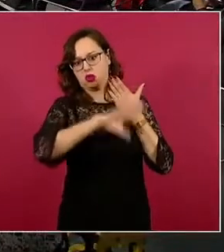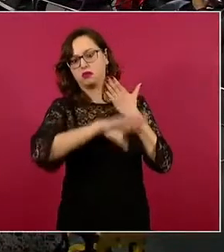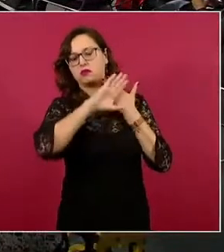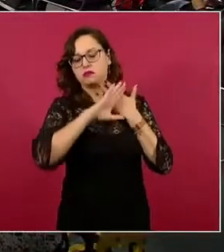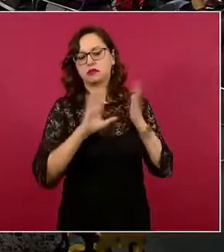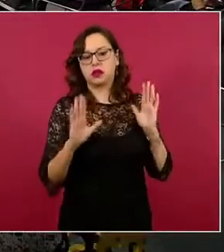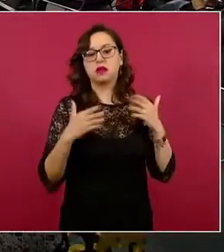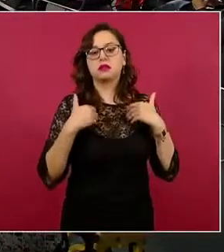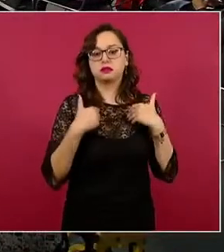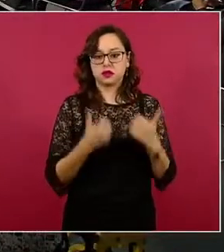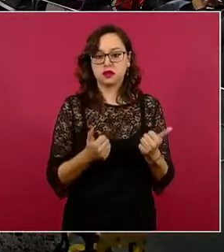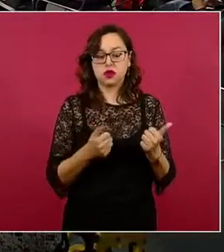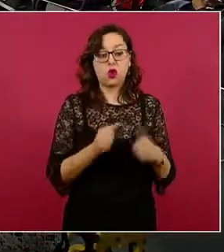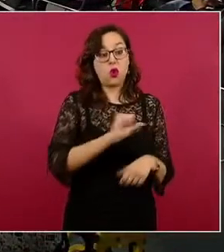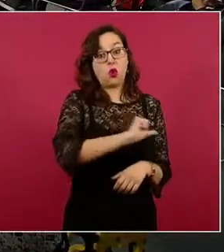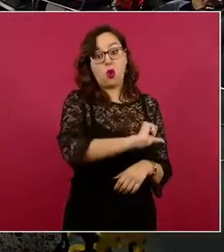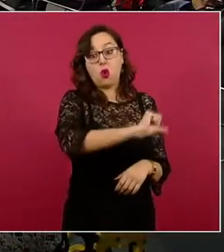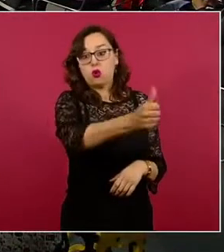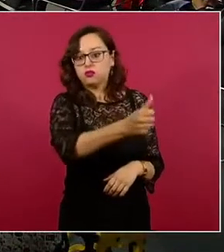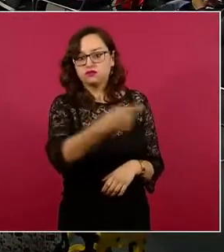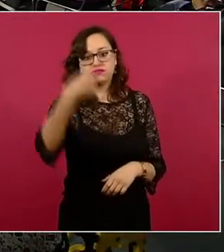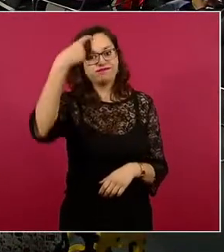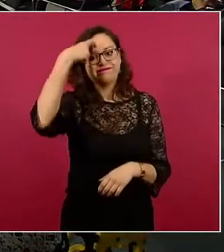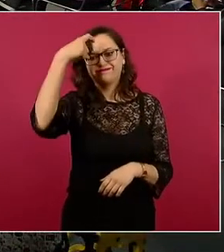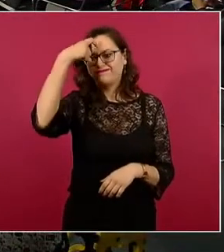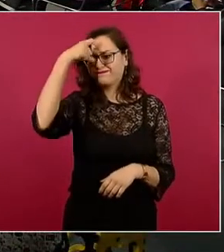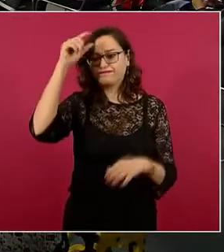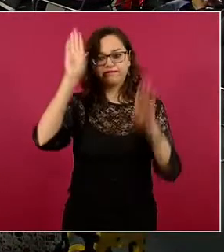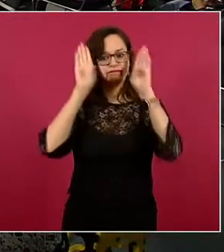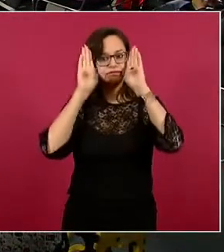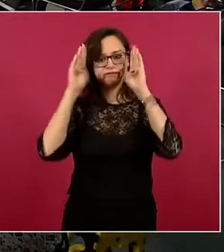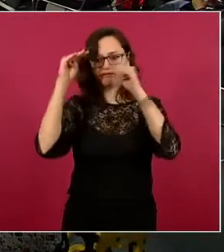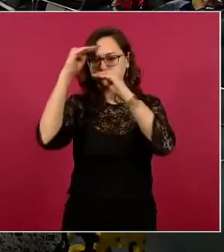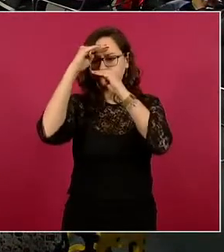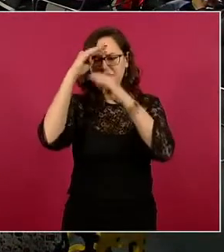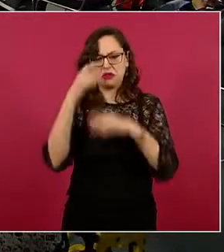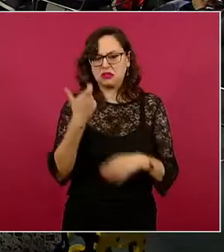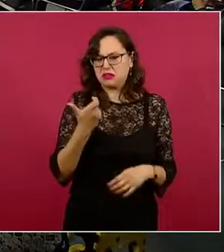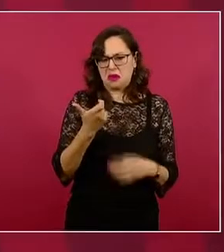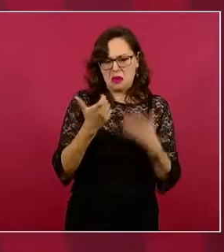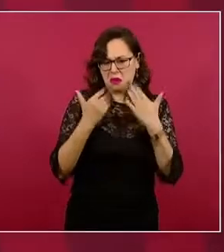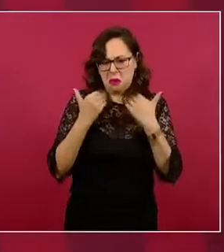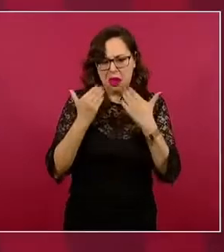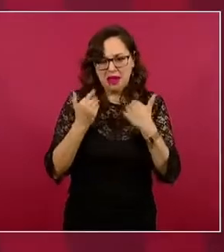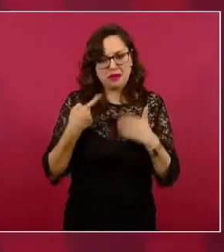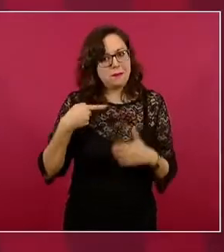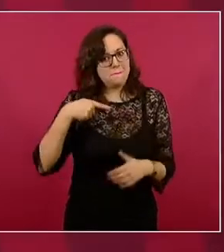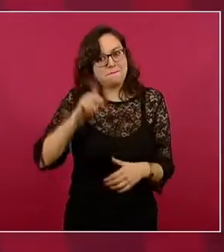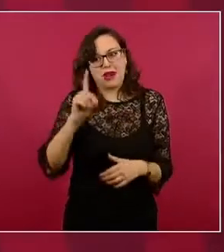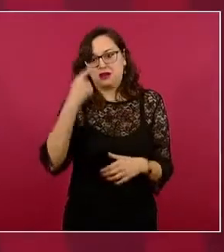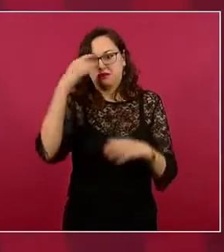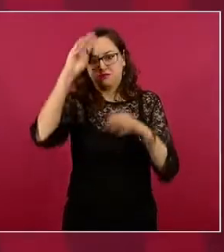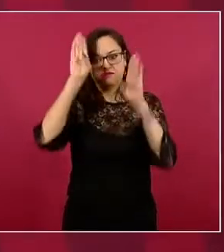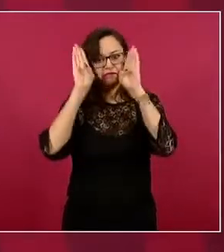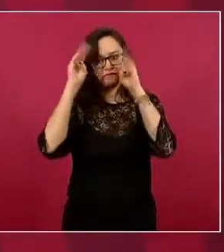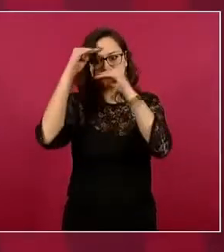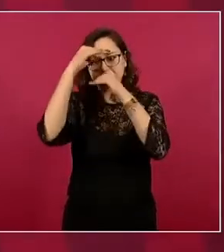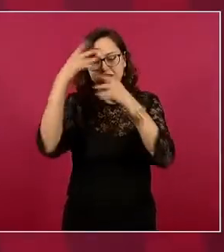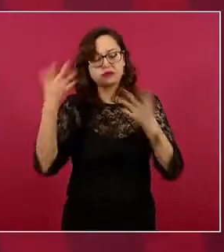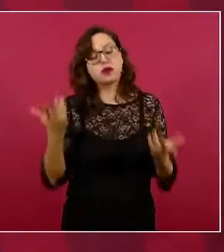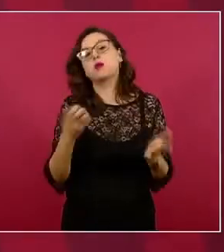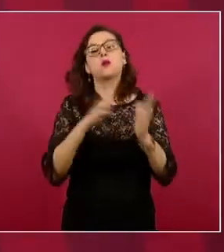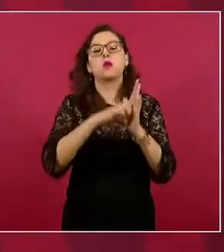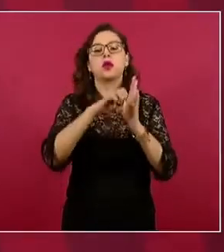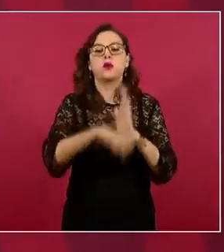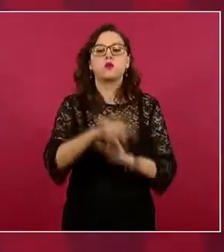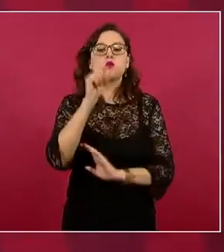es por su conservadurismo, no solo es lo económico. En el caso de la señora Dresser no